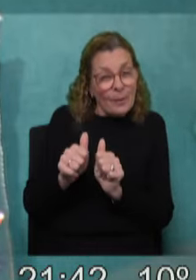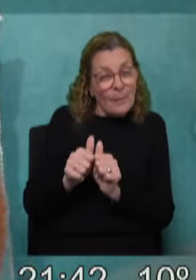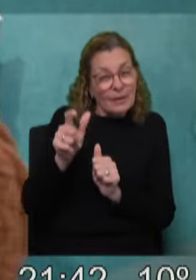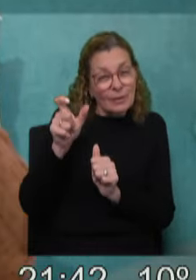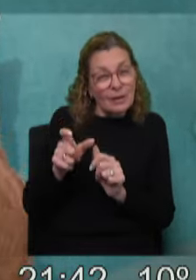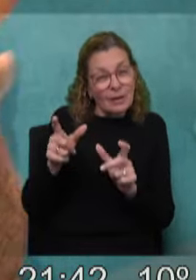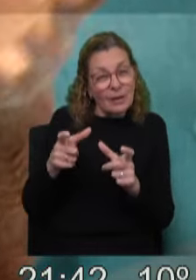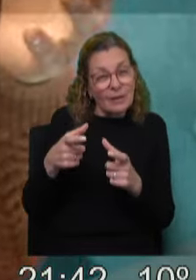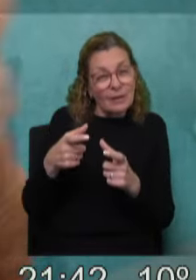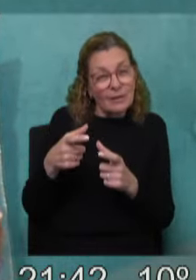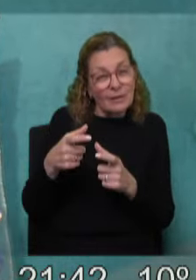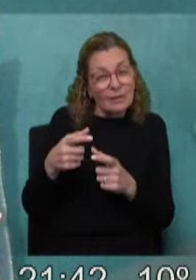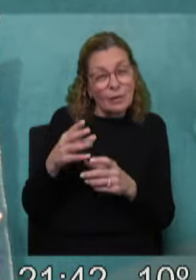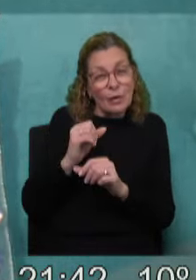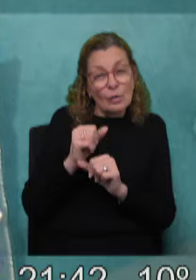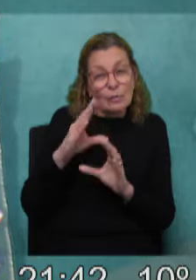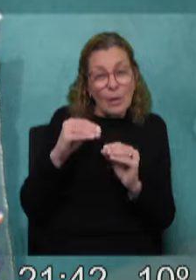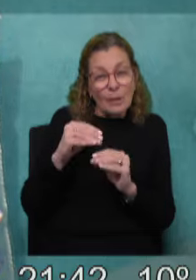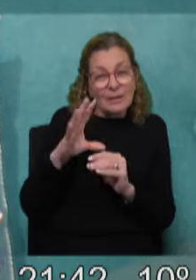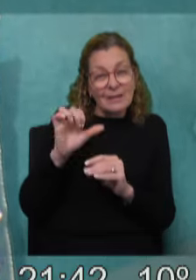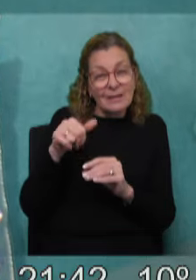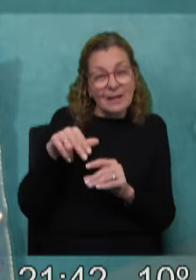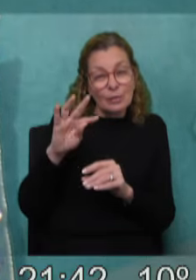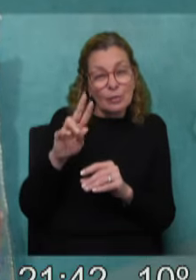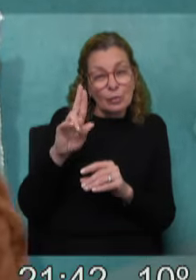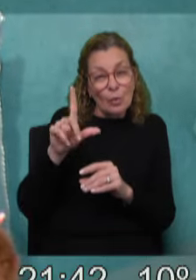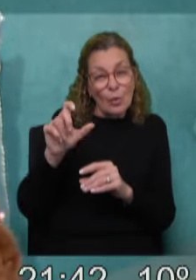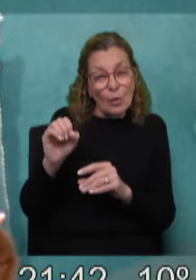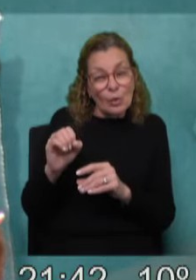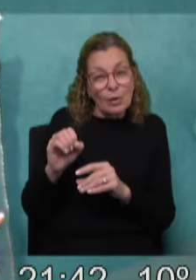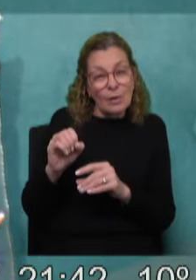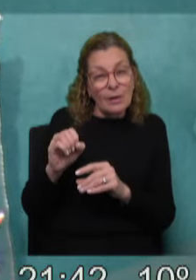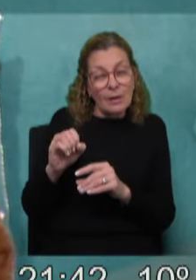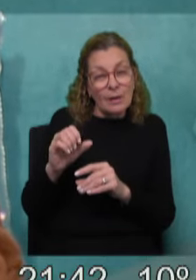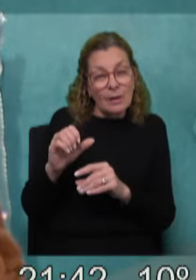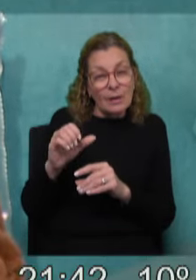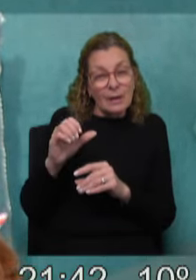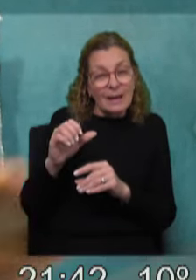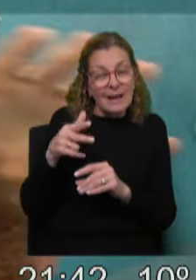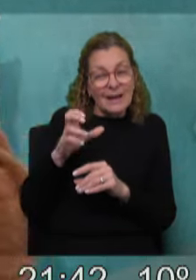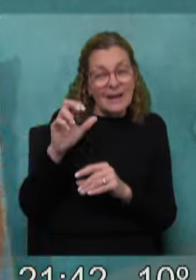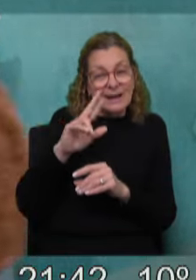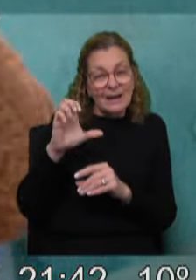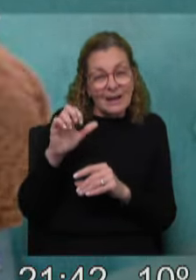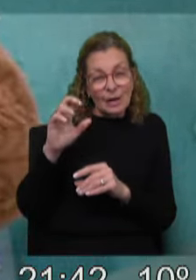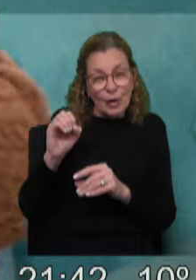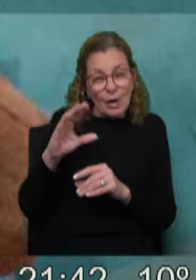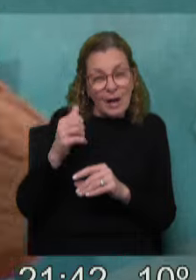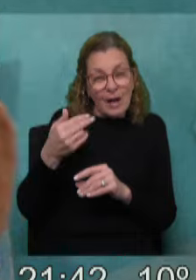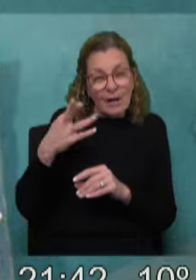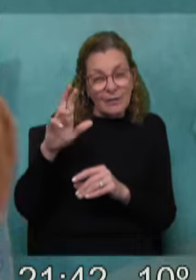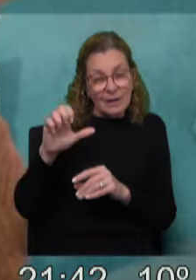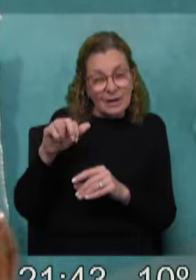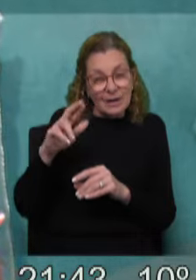temas de Fernando, no sé cuánto puedo hablar, con Santulo, con Kevin Johansen, con Liliana Herrero, con Cabrera, toda